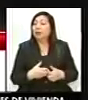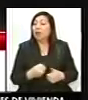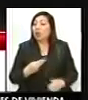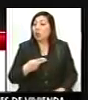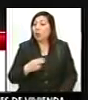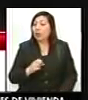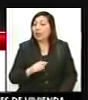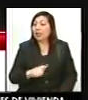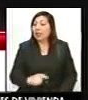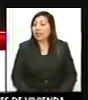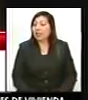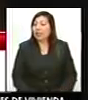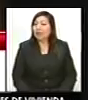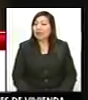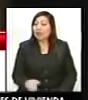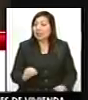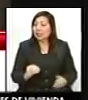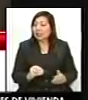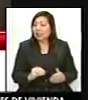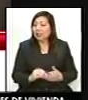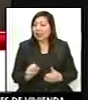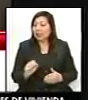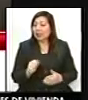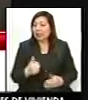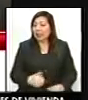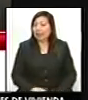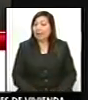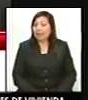Guayaga S.A. y Cerro del Águila S.A.